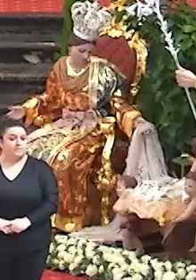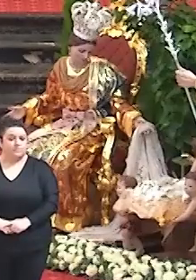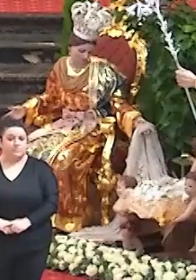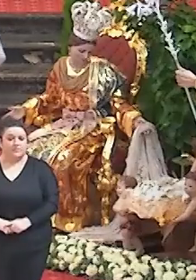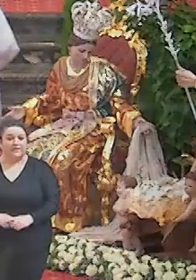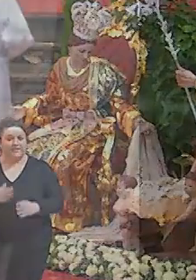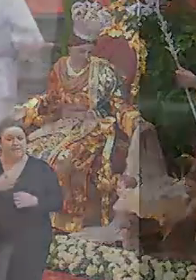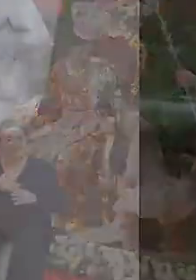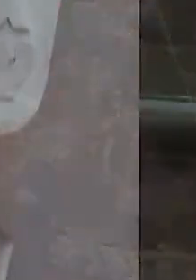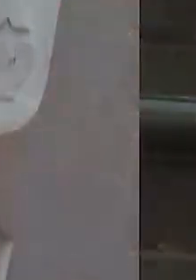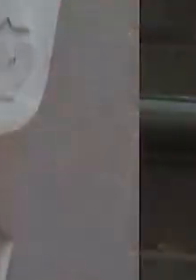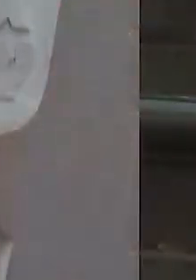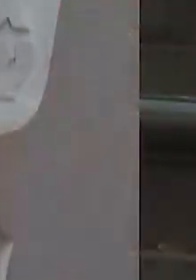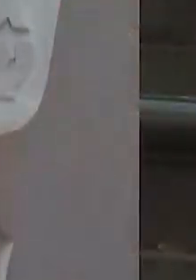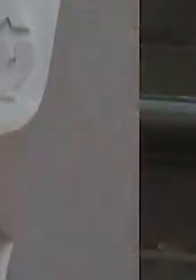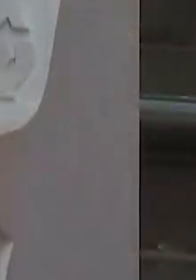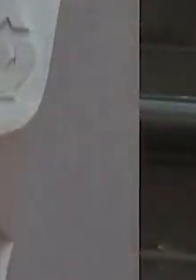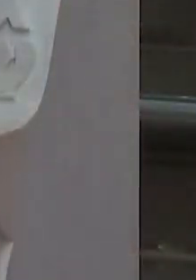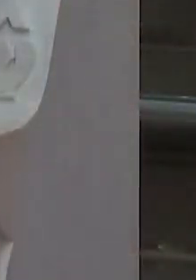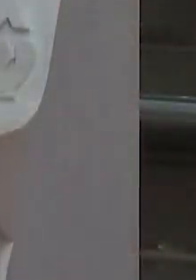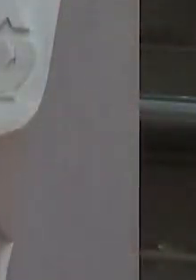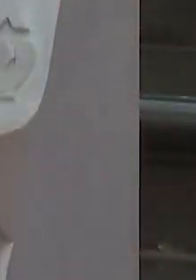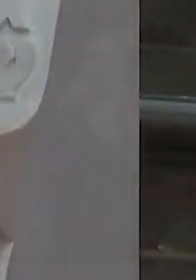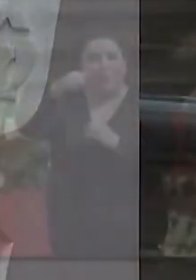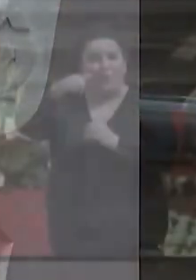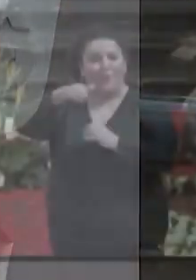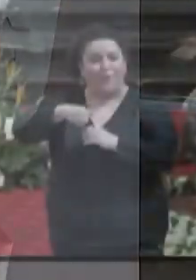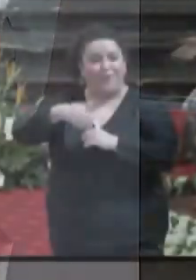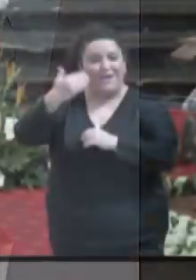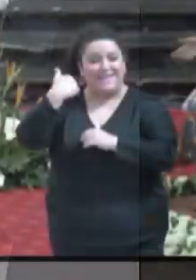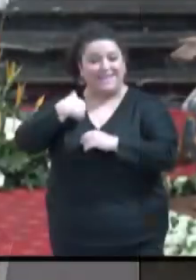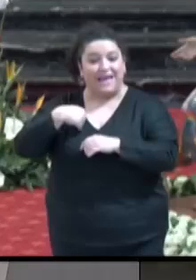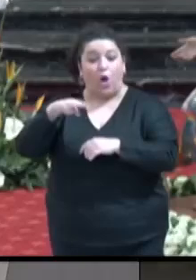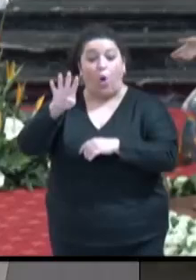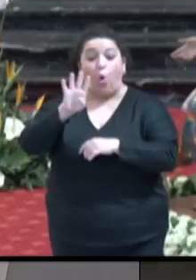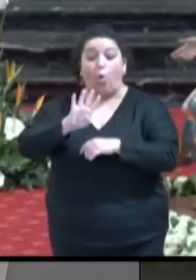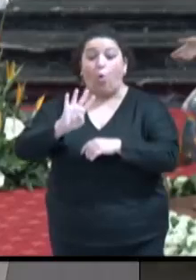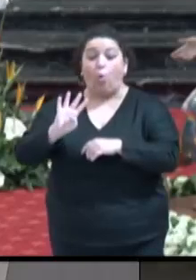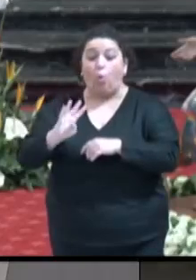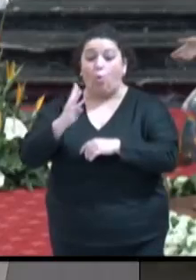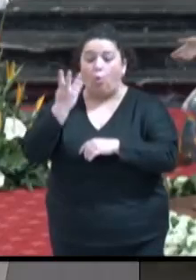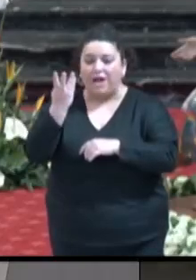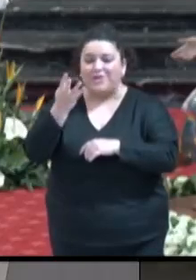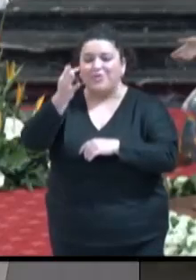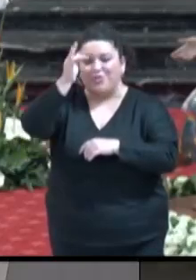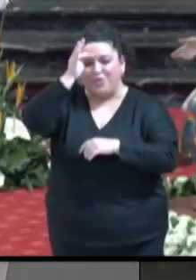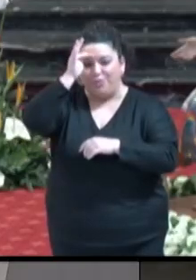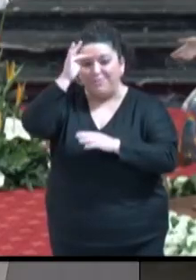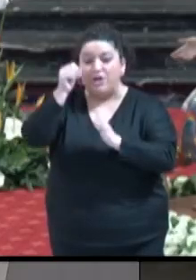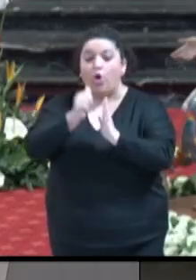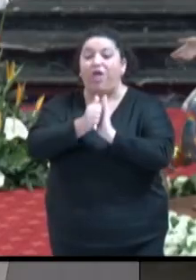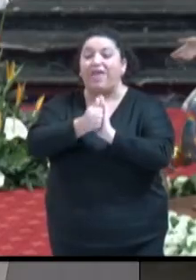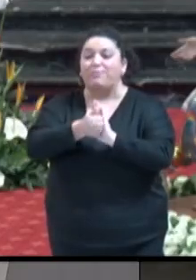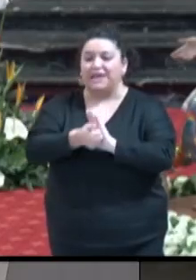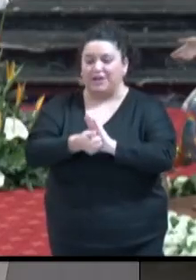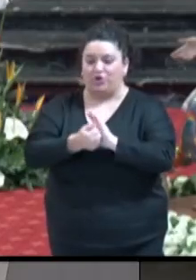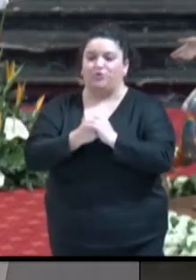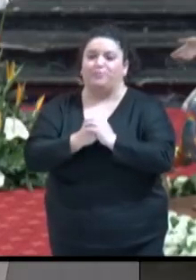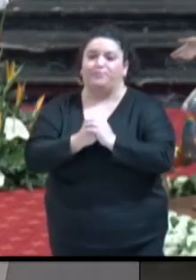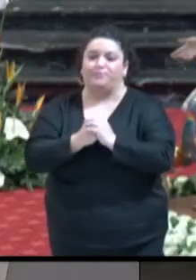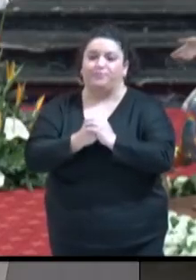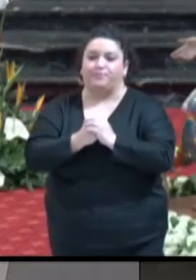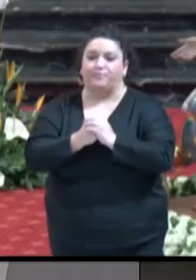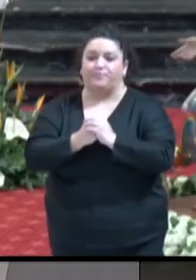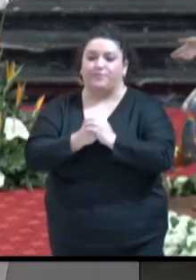queridos hermanos nos encontramos Ya en el cuarto domingo de Adviento